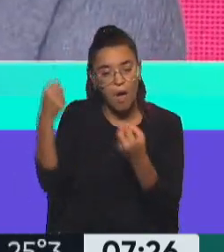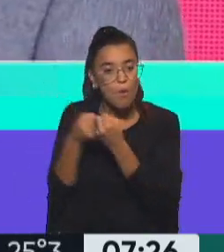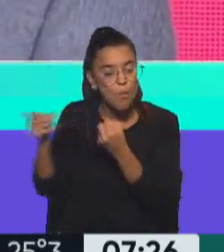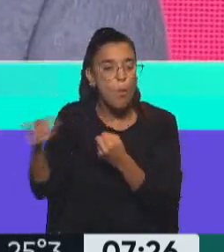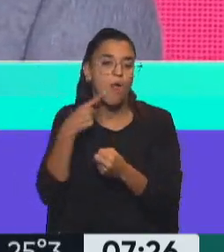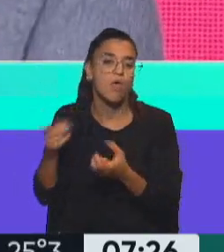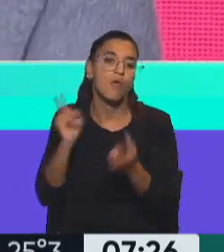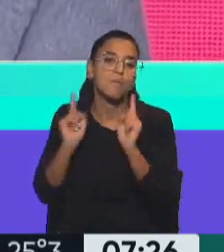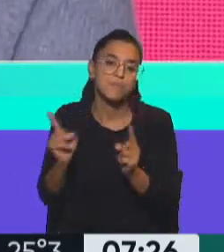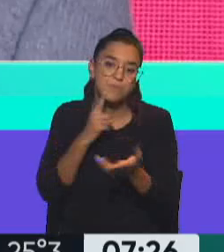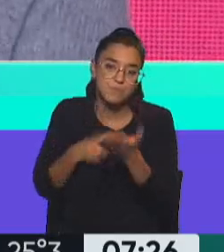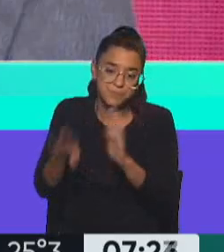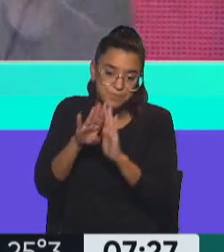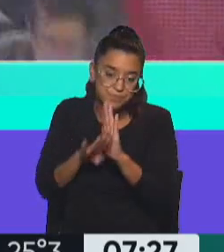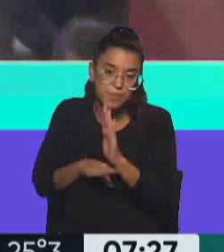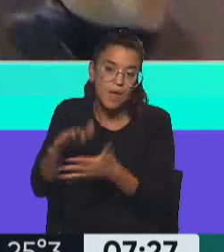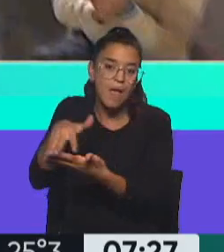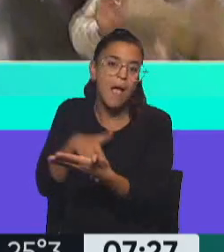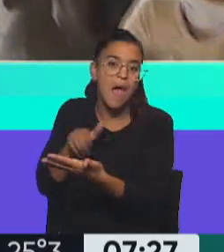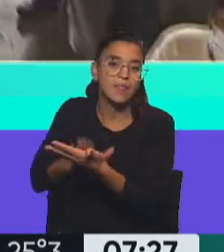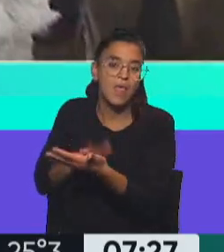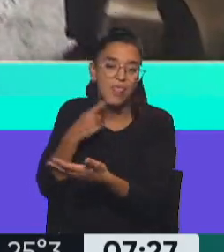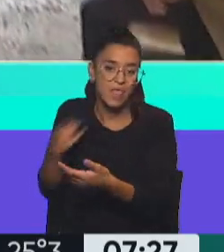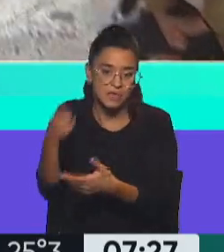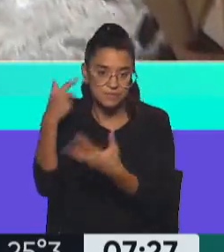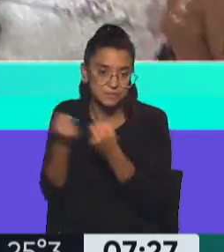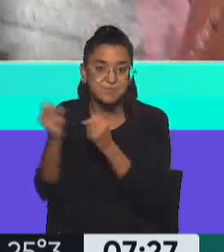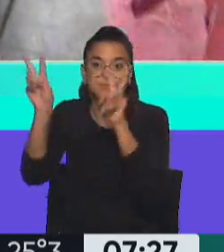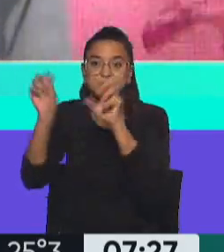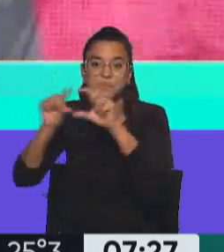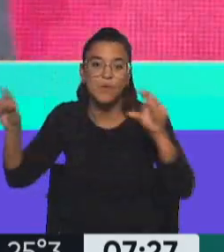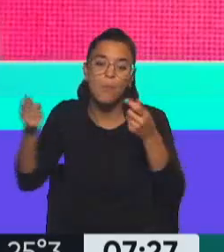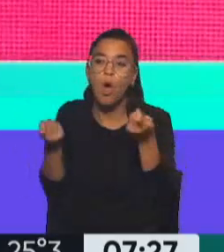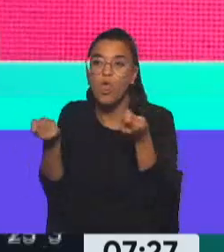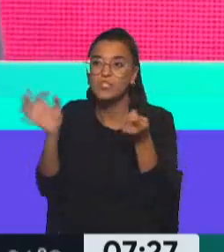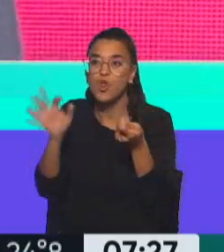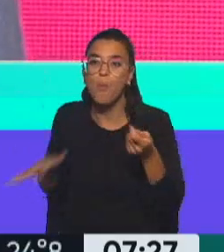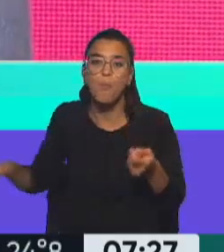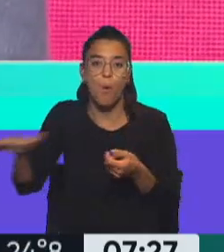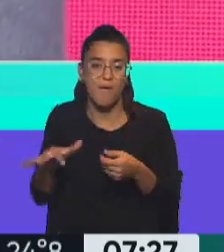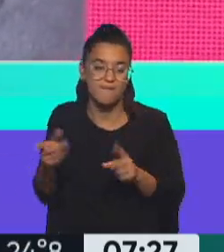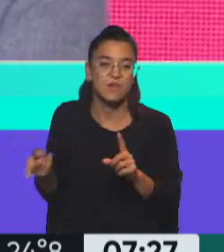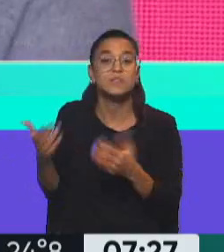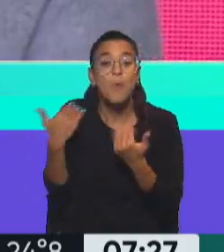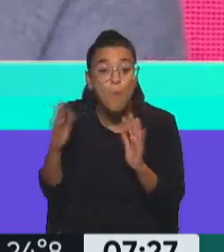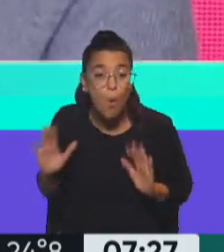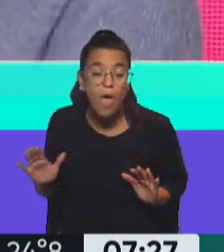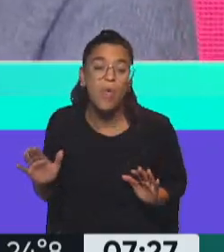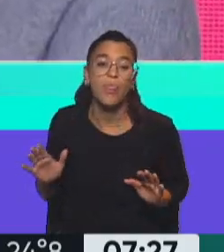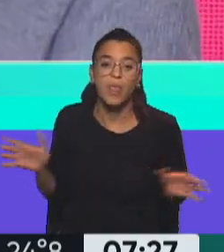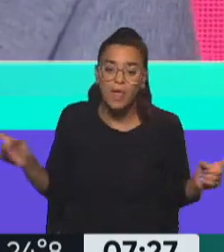los lineamientos que plantea esta carta a propósito de este título también, moderación o pueblo. El tema es si es posible